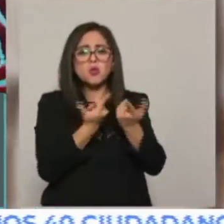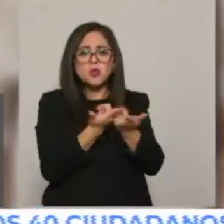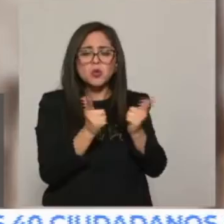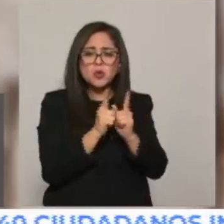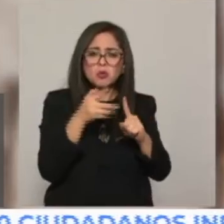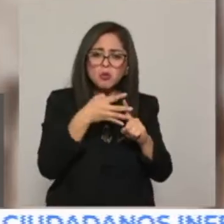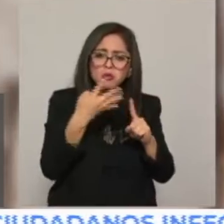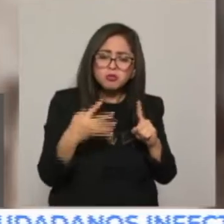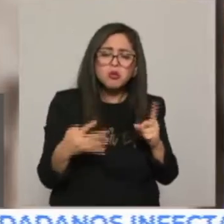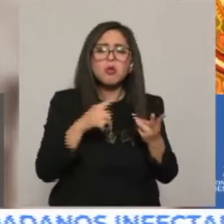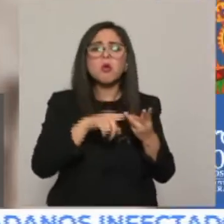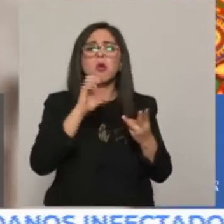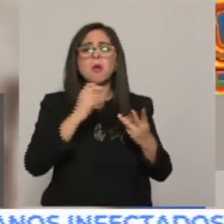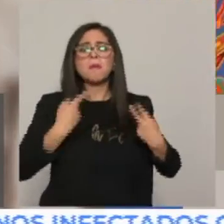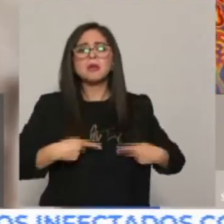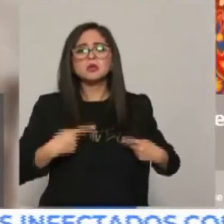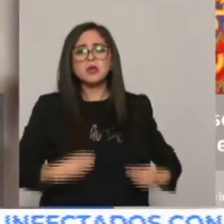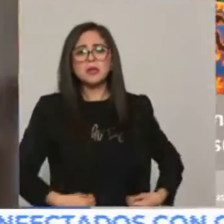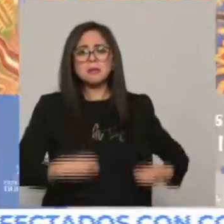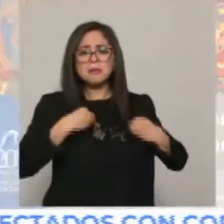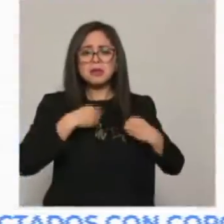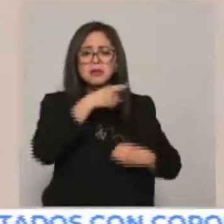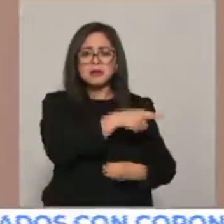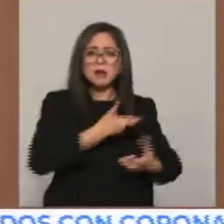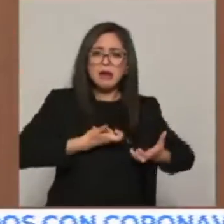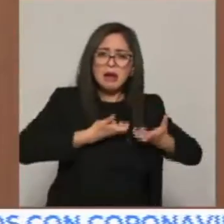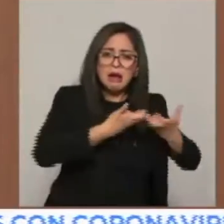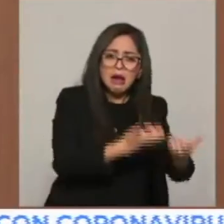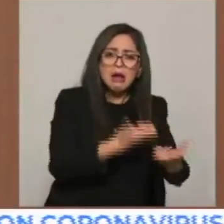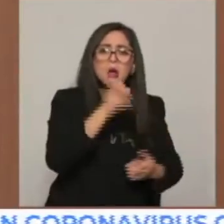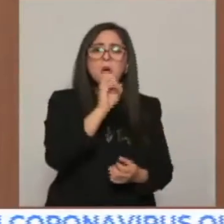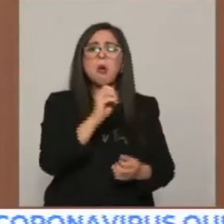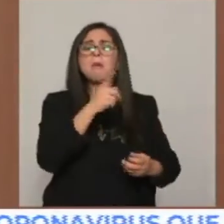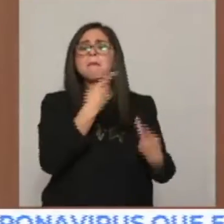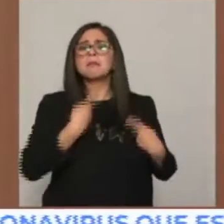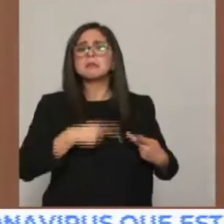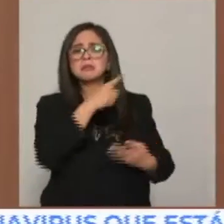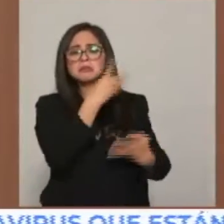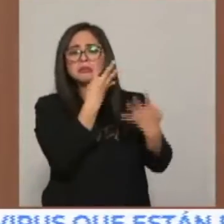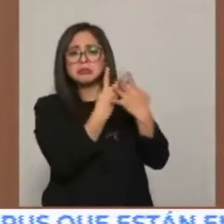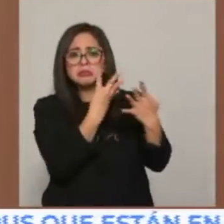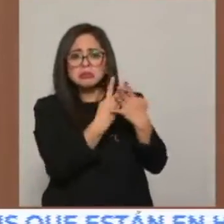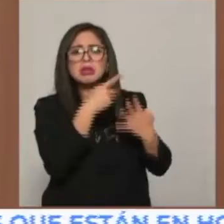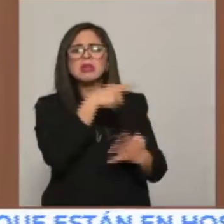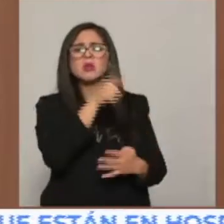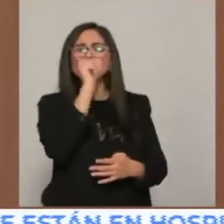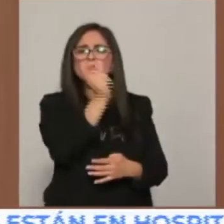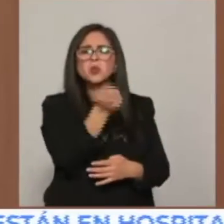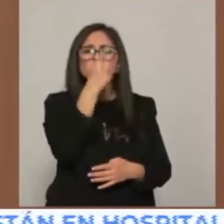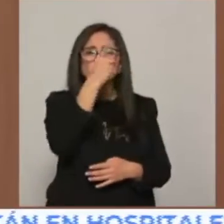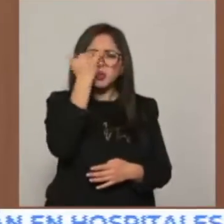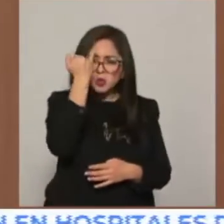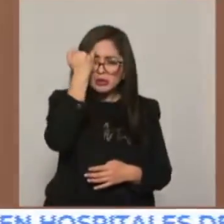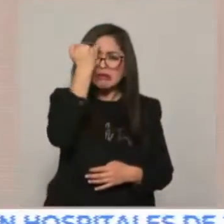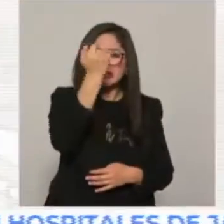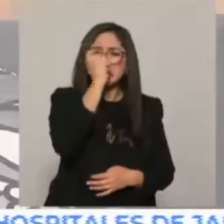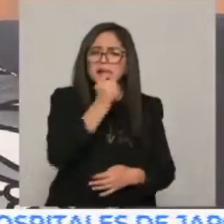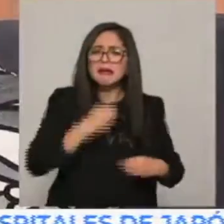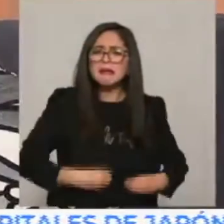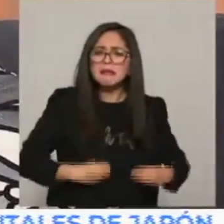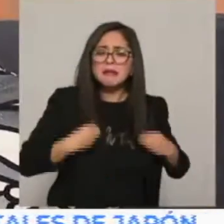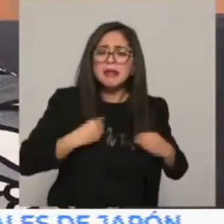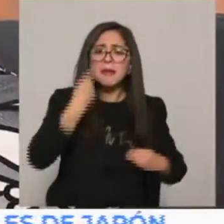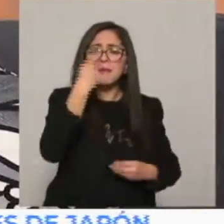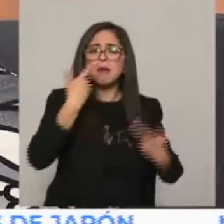incluso en situación de calle que están privadas de la libertad, pues dibujar cuáles son la visión que tienen de la vida a partir de un dibujo. Y esto es